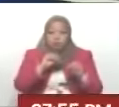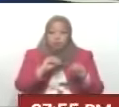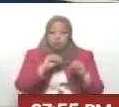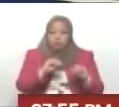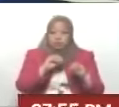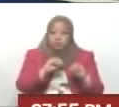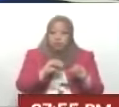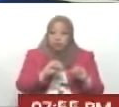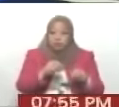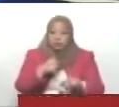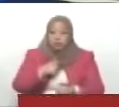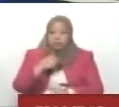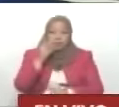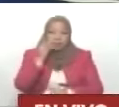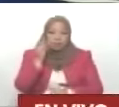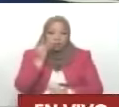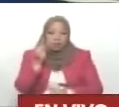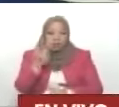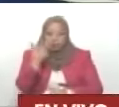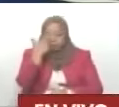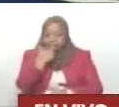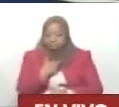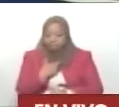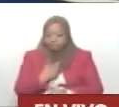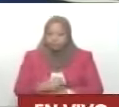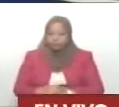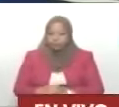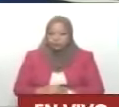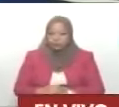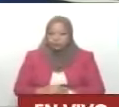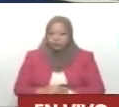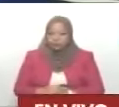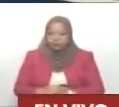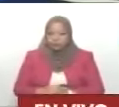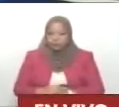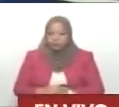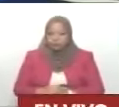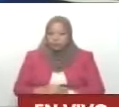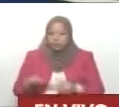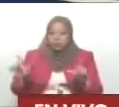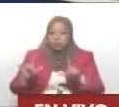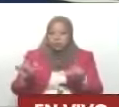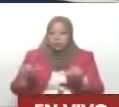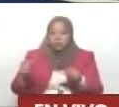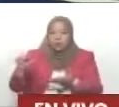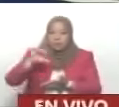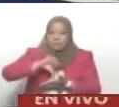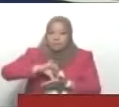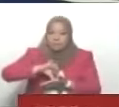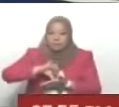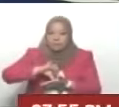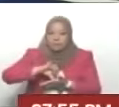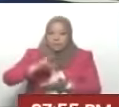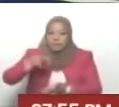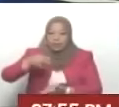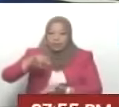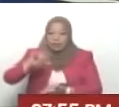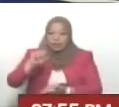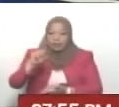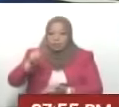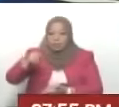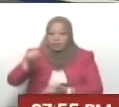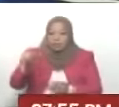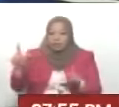mi experiencia personal. He encontrado que, por ejemplo, Hispan TV, que ha sido varias veces expulsada de YouTube, pues YouTube